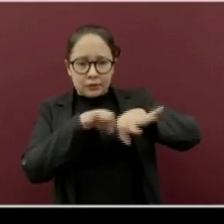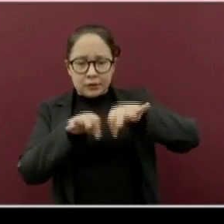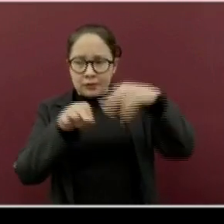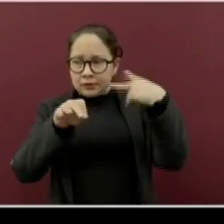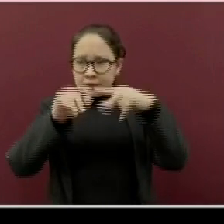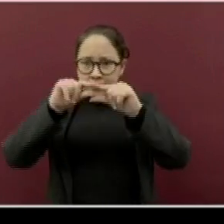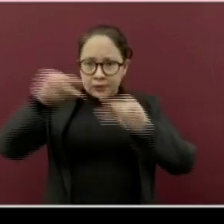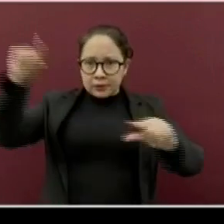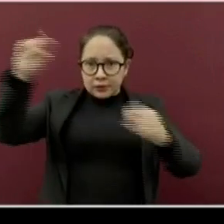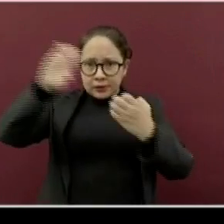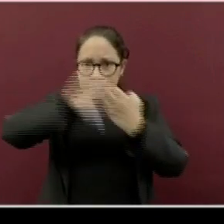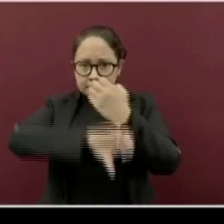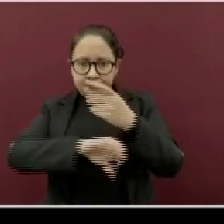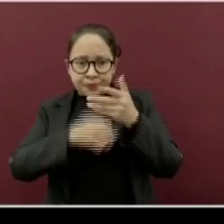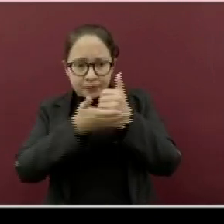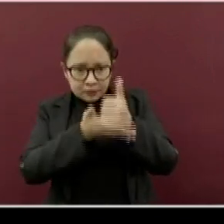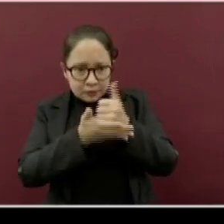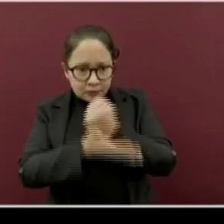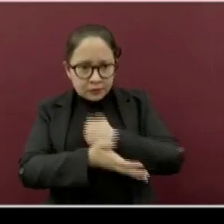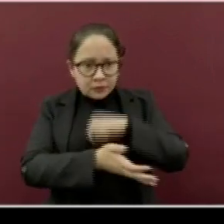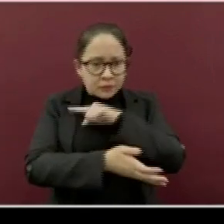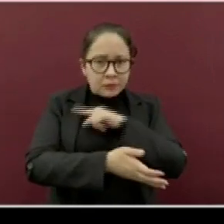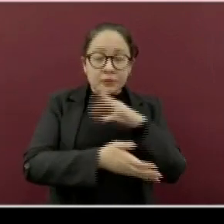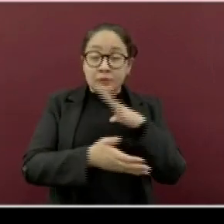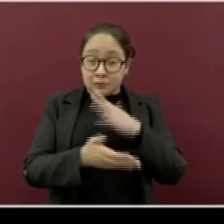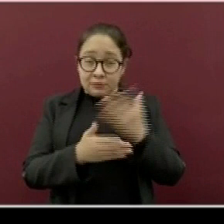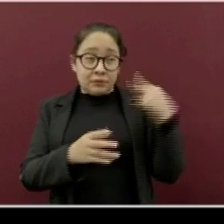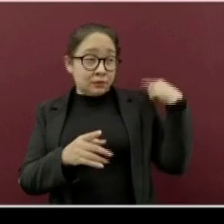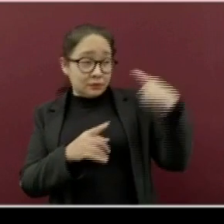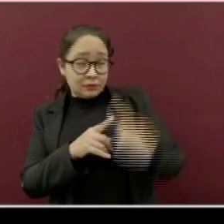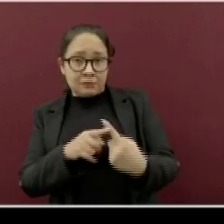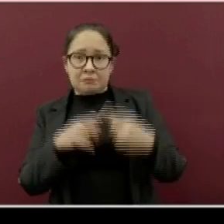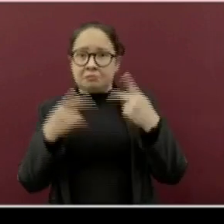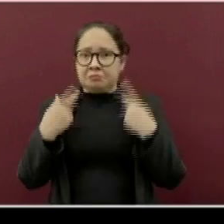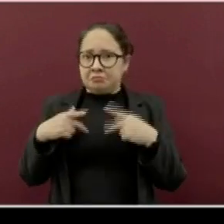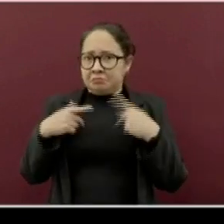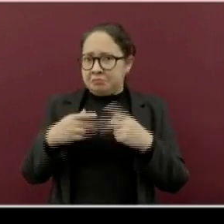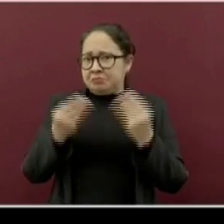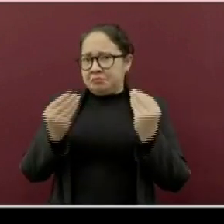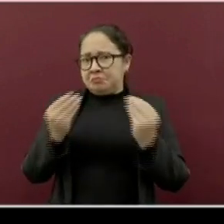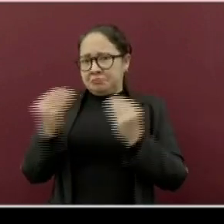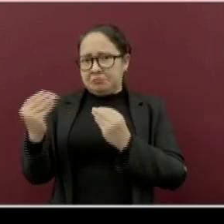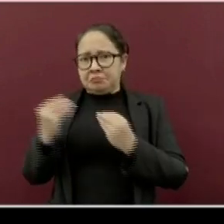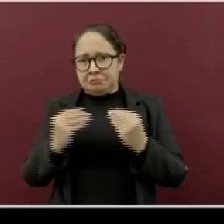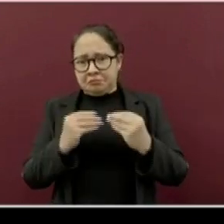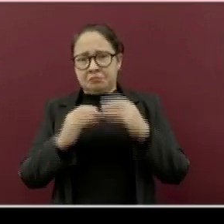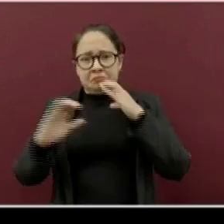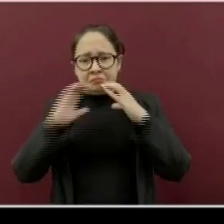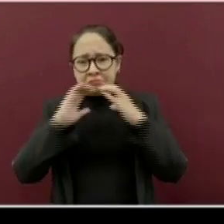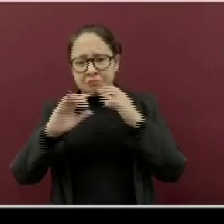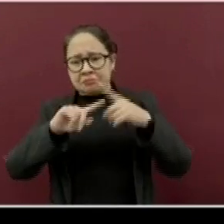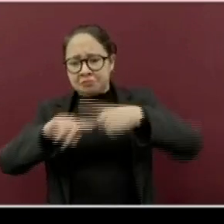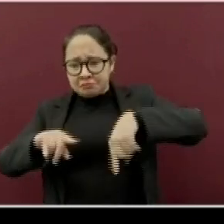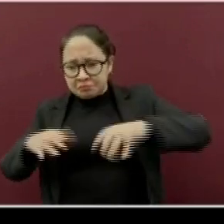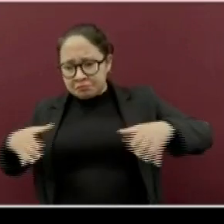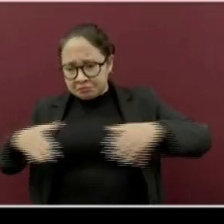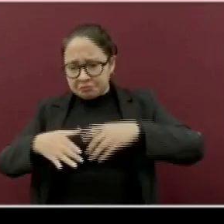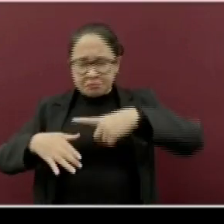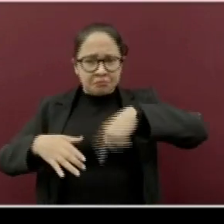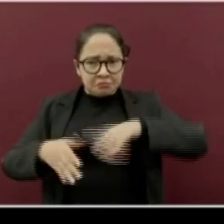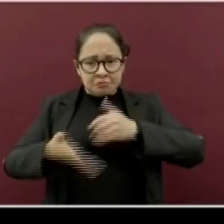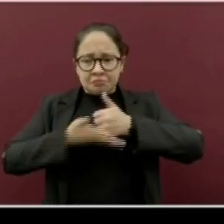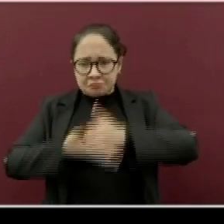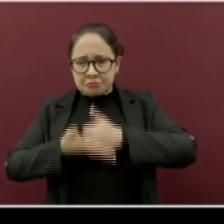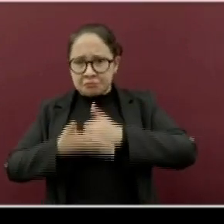fecha hemos logrado asistir a decenas de comunicadores y un servidor personalmente en